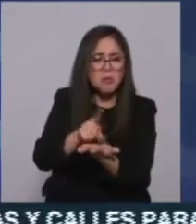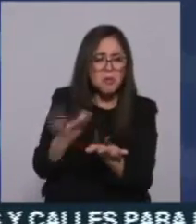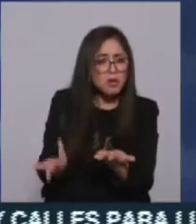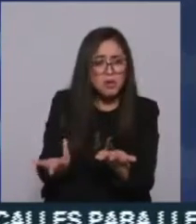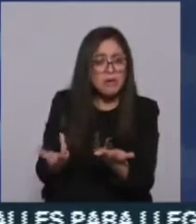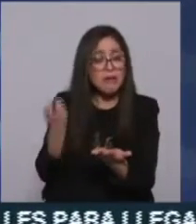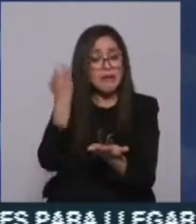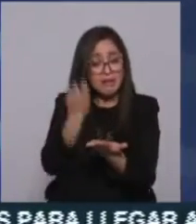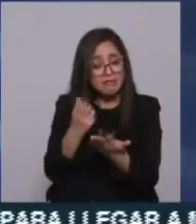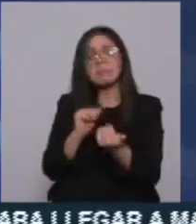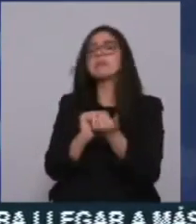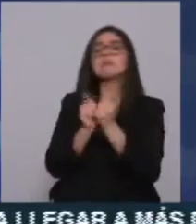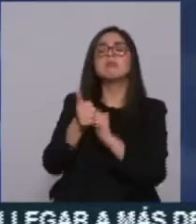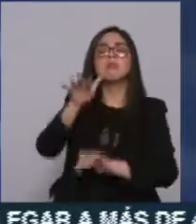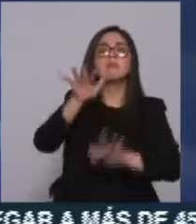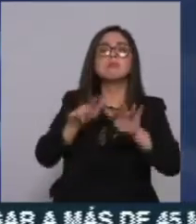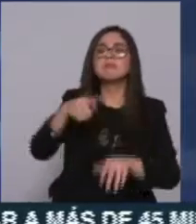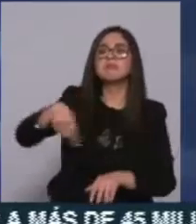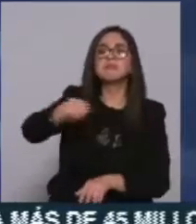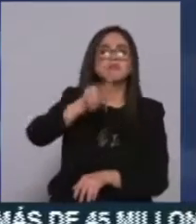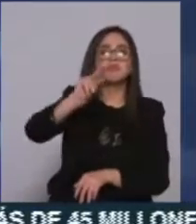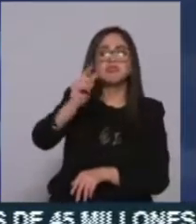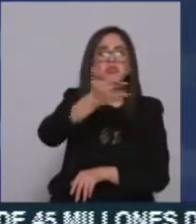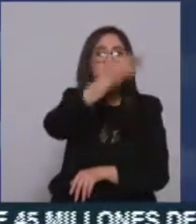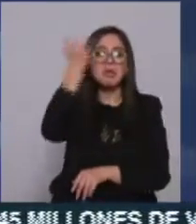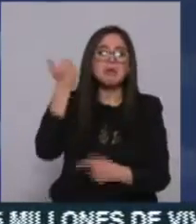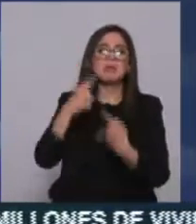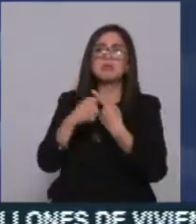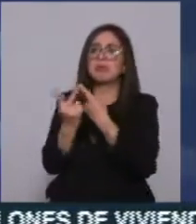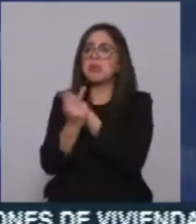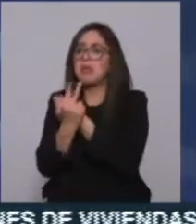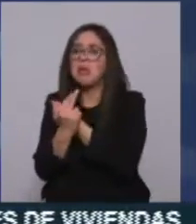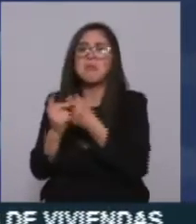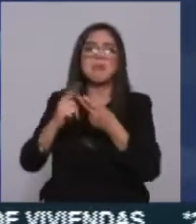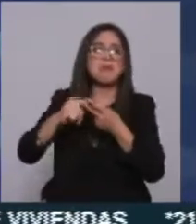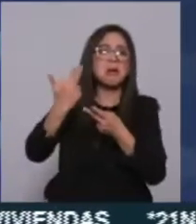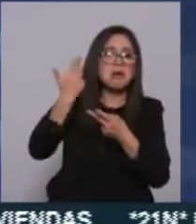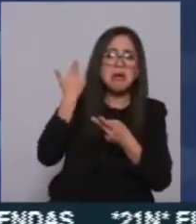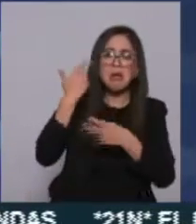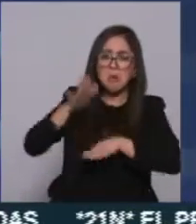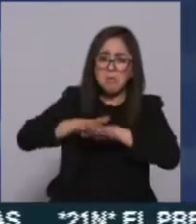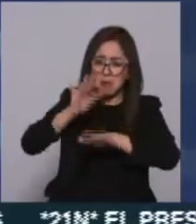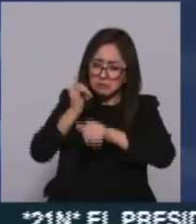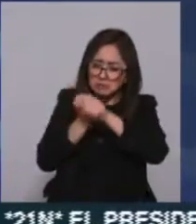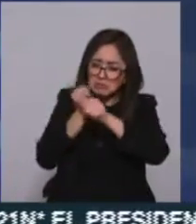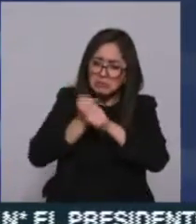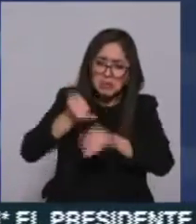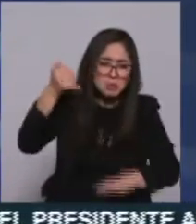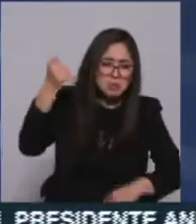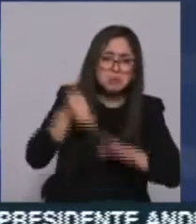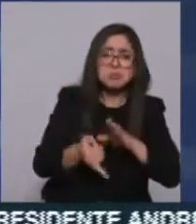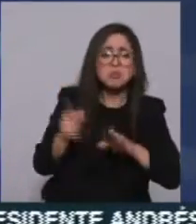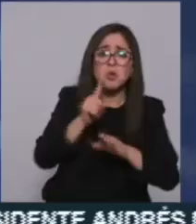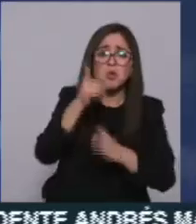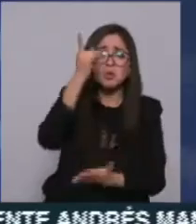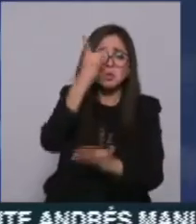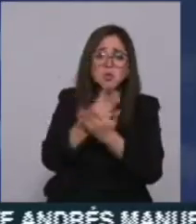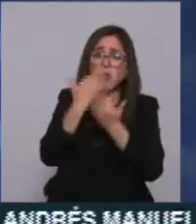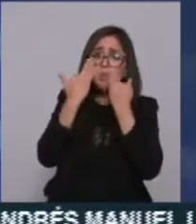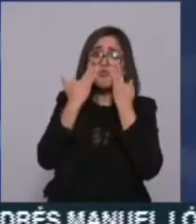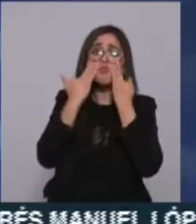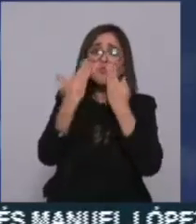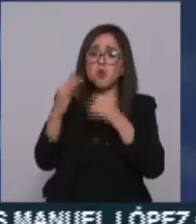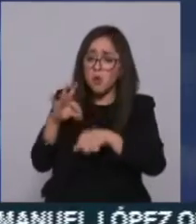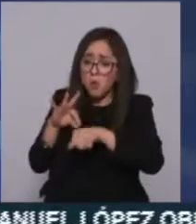ocasiones no tenemos la capacidad, los medios de mirar a fondo. Nos quedamos simplemente con el impacto, no